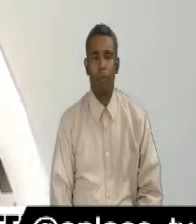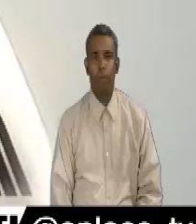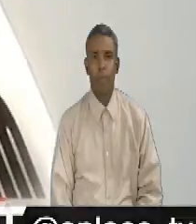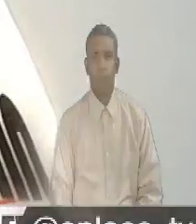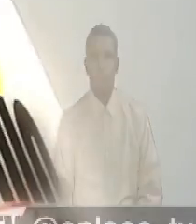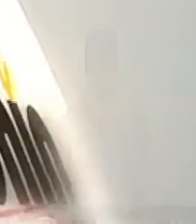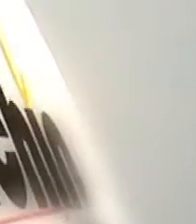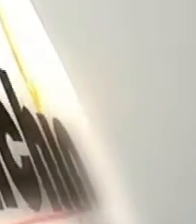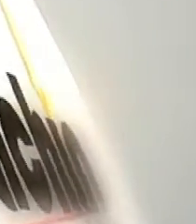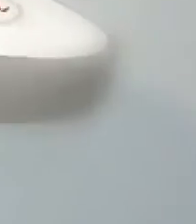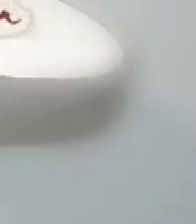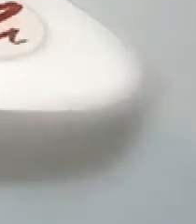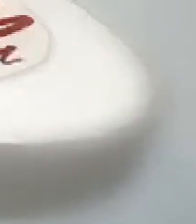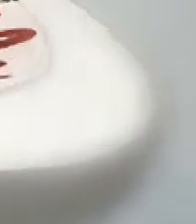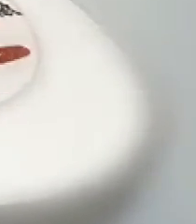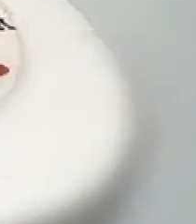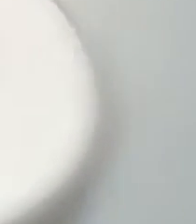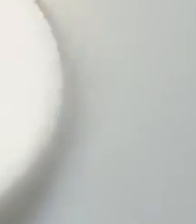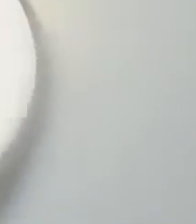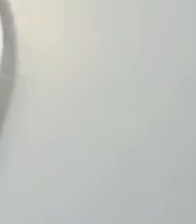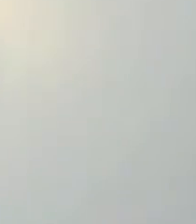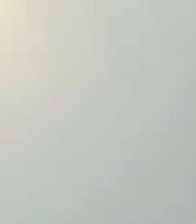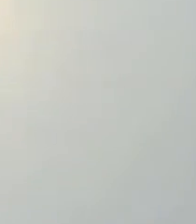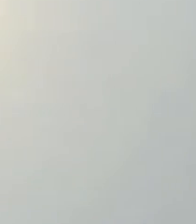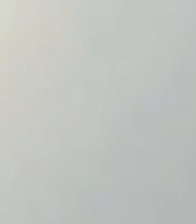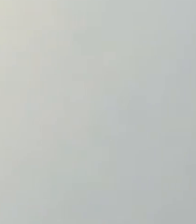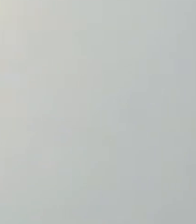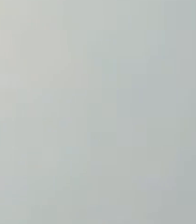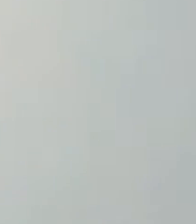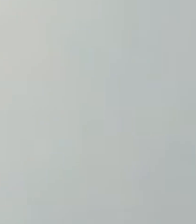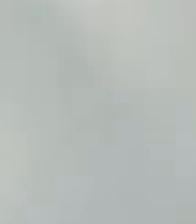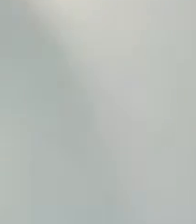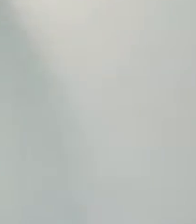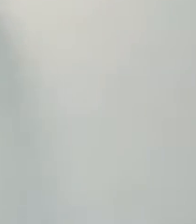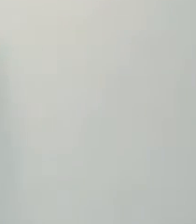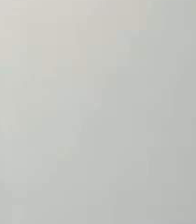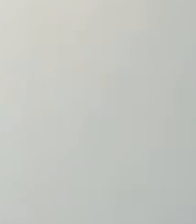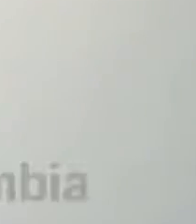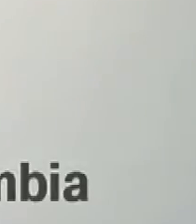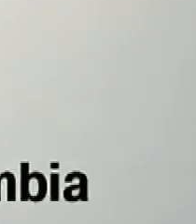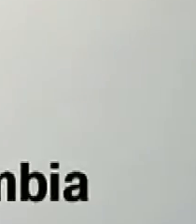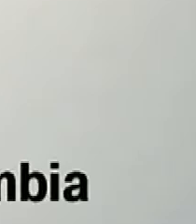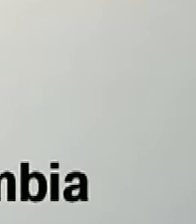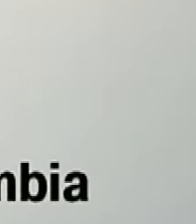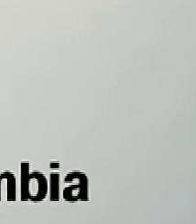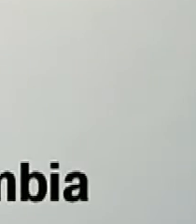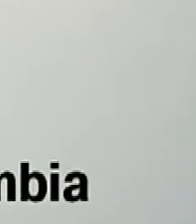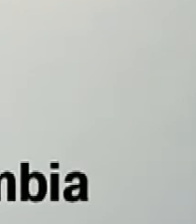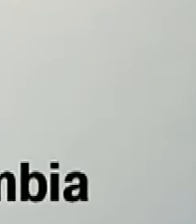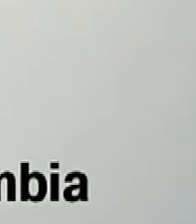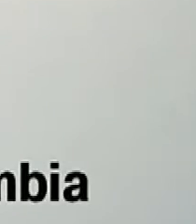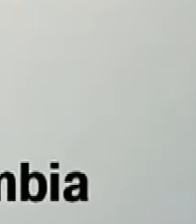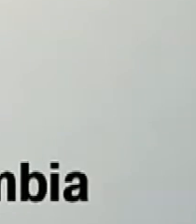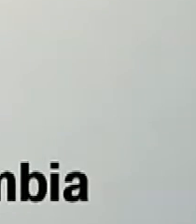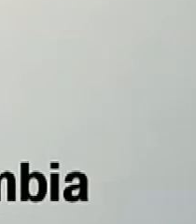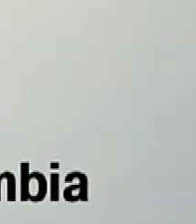los deportes, con el patrocinio de Restaurante El Machín Gourmet, ahora en su nueva sede en el barrio Colombia.